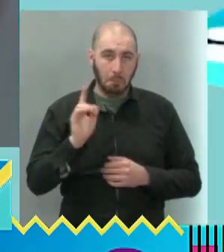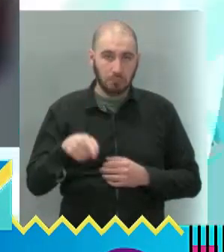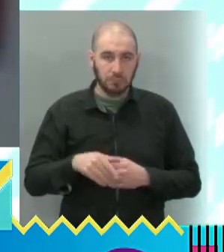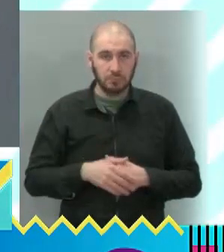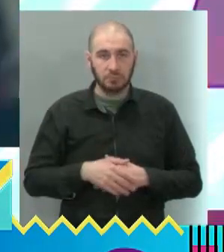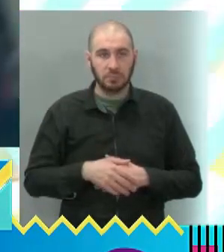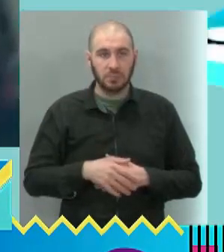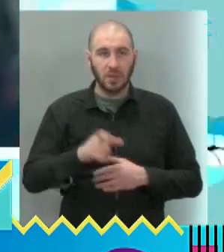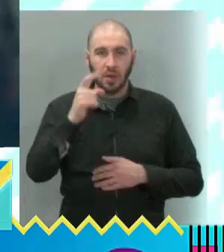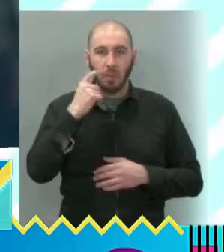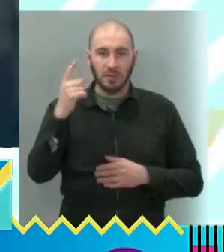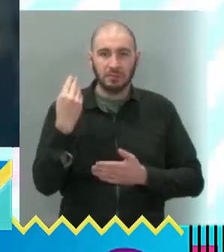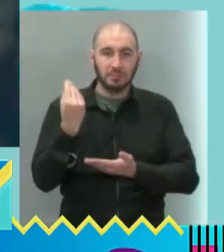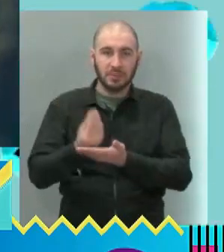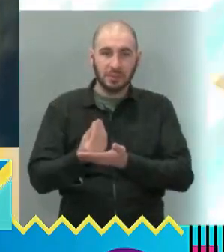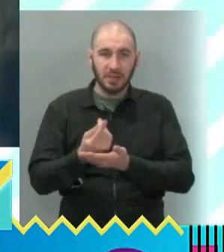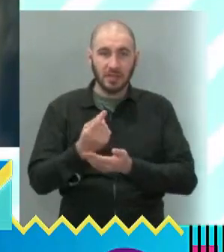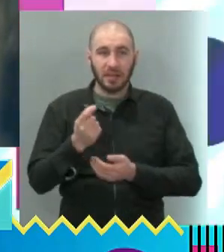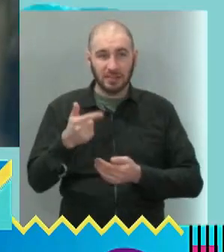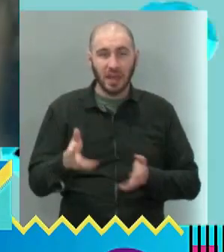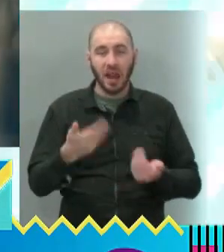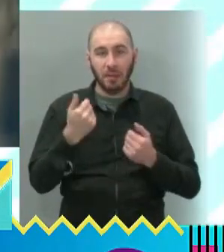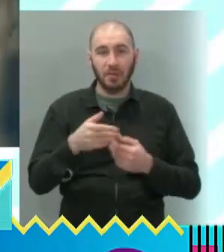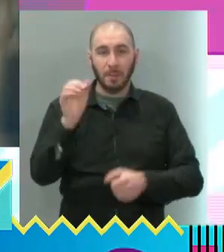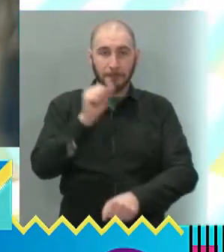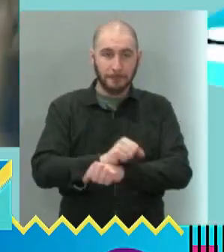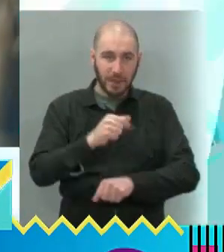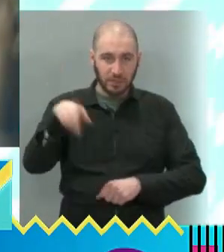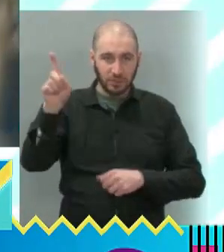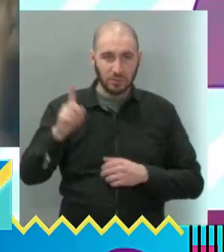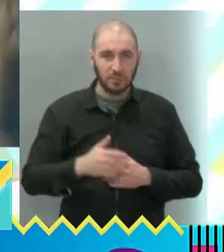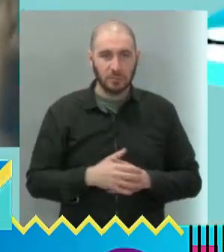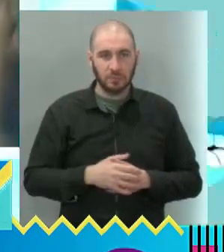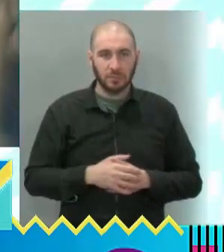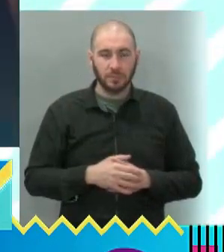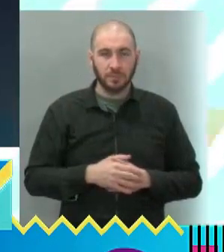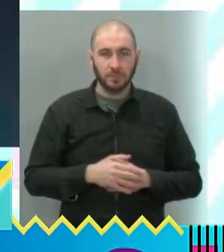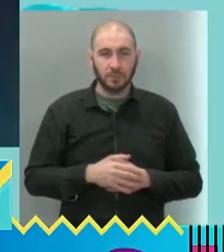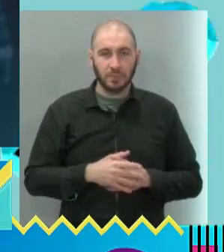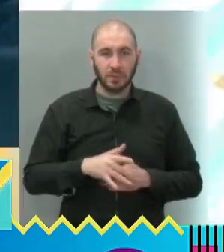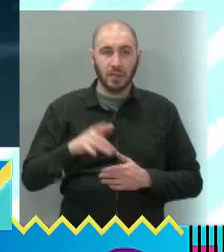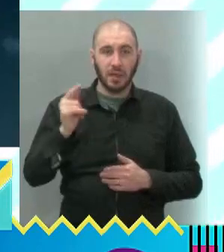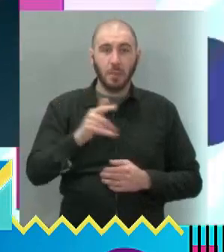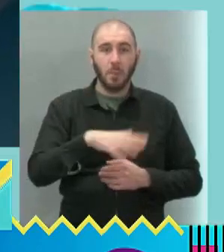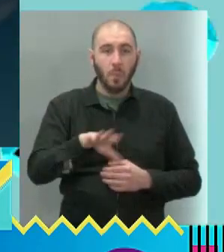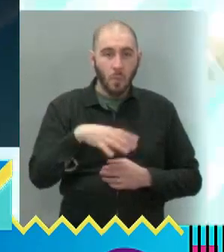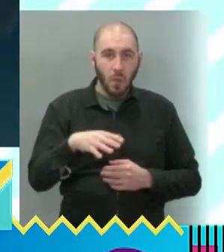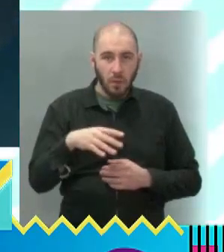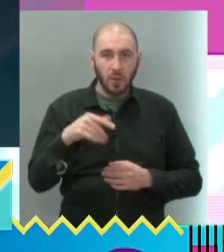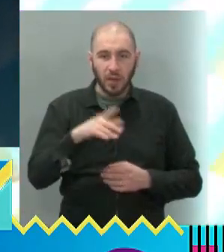este hombre que había asumido y casi inmediatamente había quedado cautivo, recibía de parte del pueblo